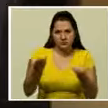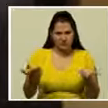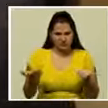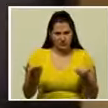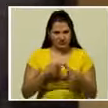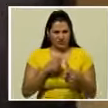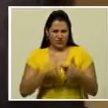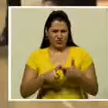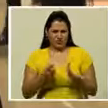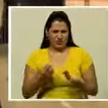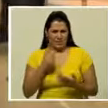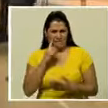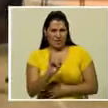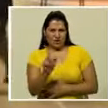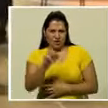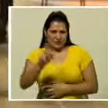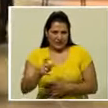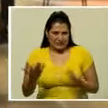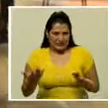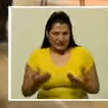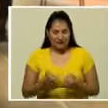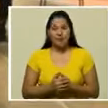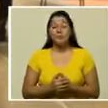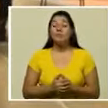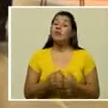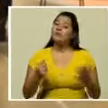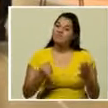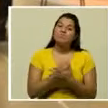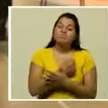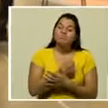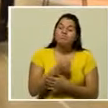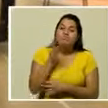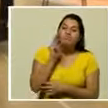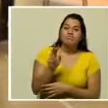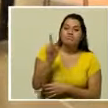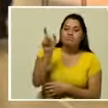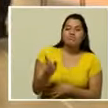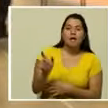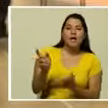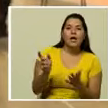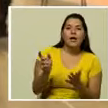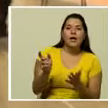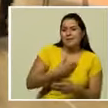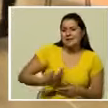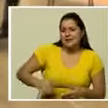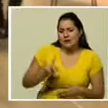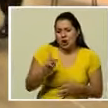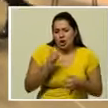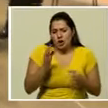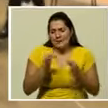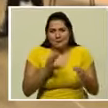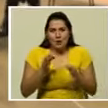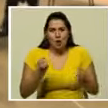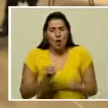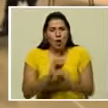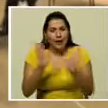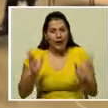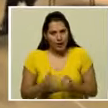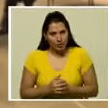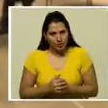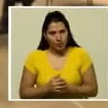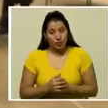mensaje presidencial. Es muy lamentable escuchar de que no hay una ruta clara donde hay que